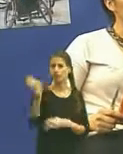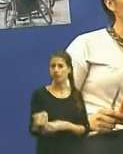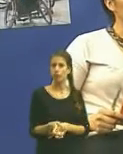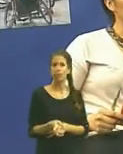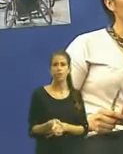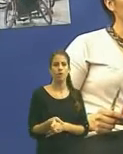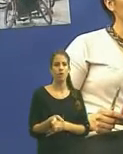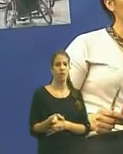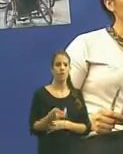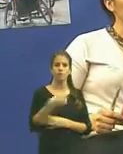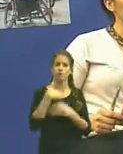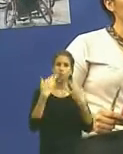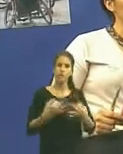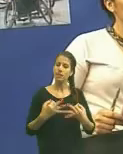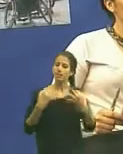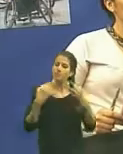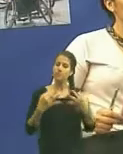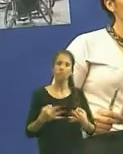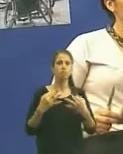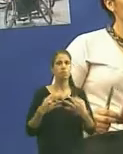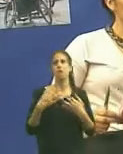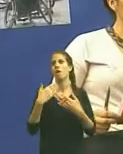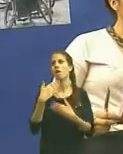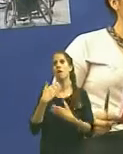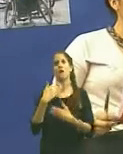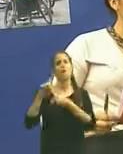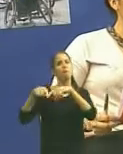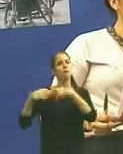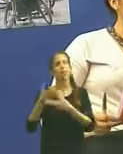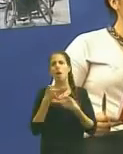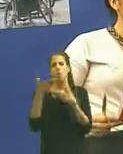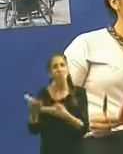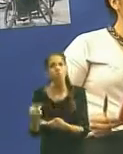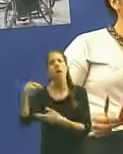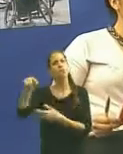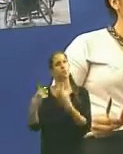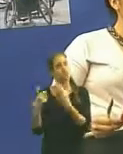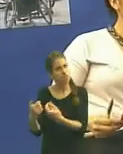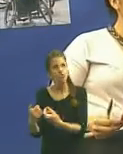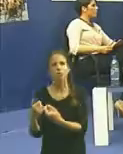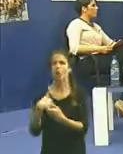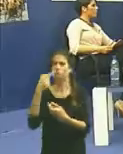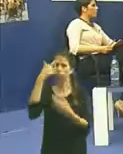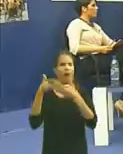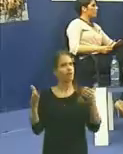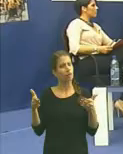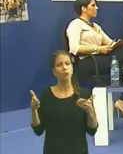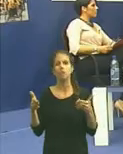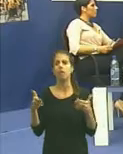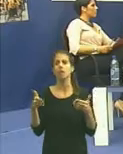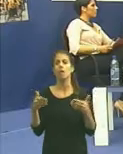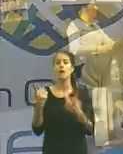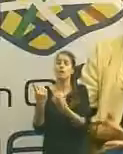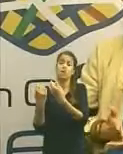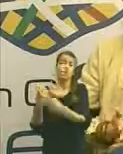profesional, estamos abiertos a cualquier ayudar a las familias cuando lo necesitan. No siempre lo necesitan,